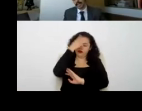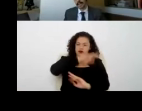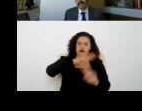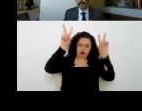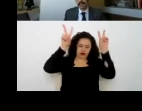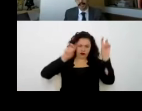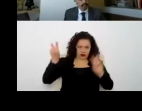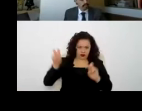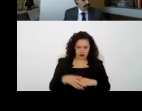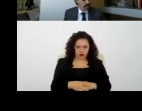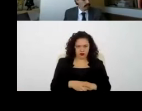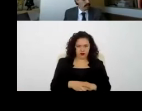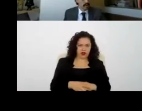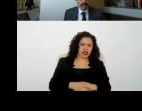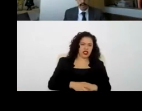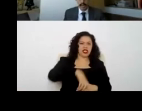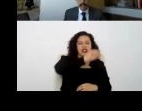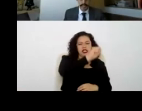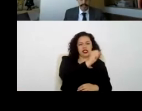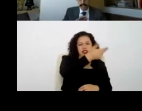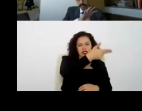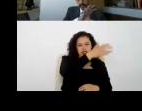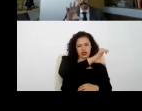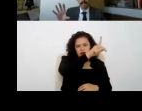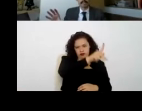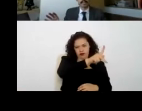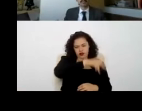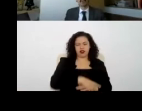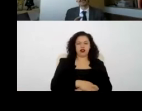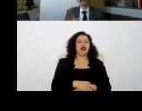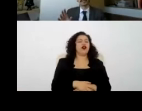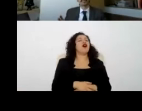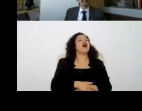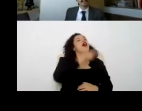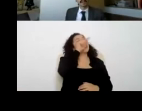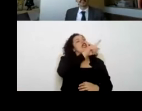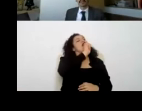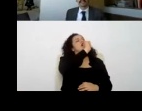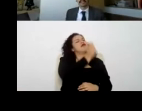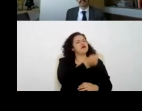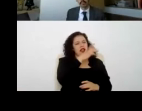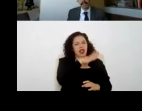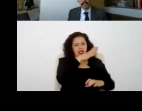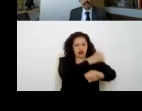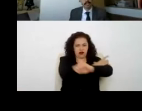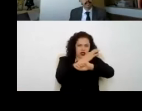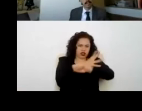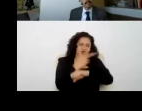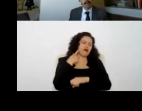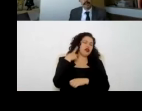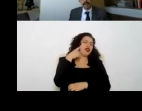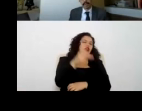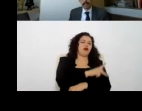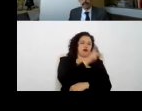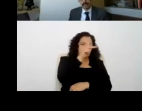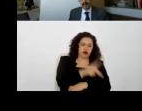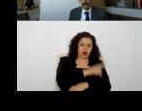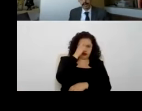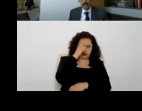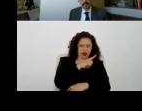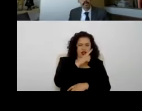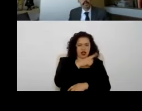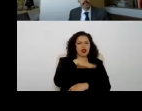la Secretaría de Hacienda y Crédito Público, que es quien organiza todo y quien coordina las políticas públicas para la prevención